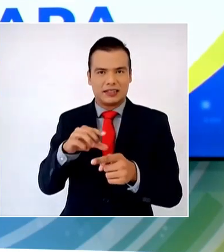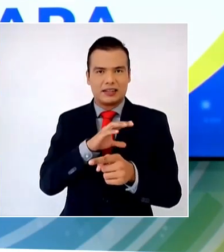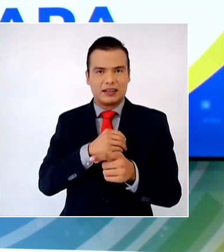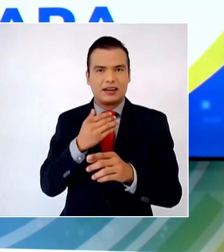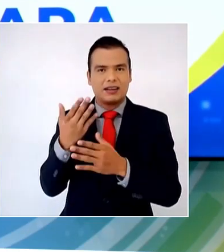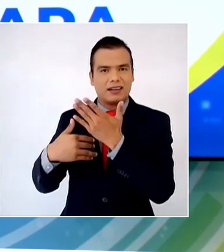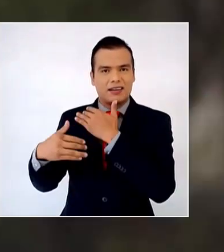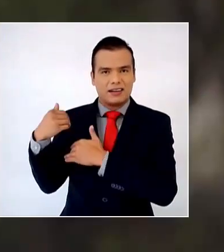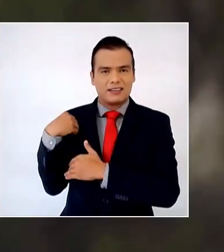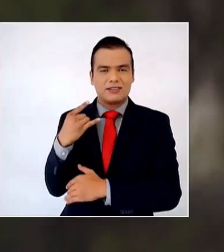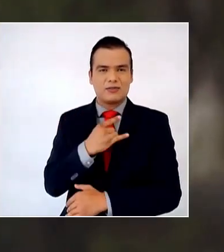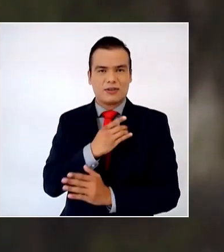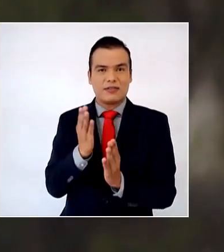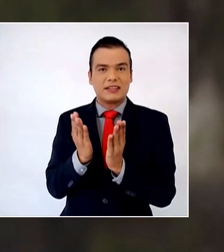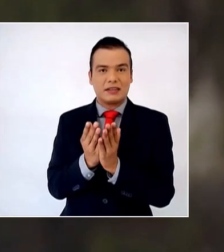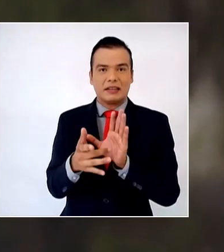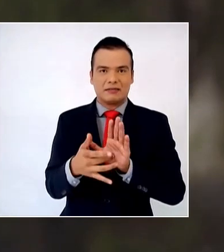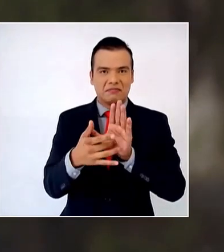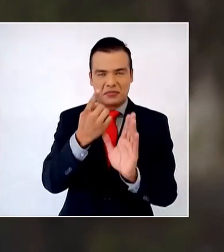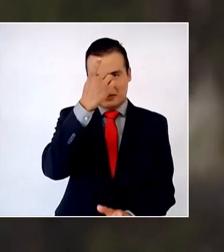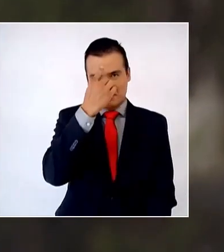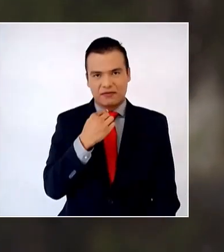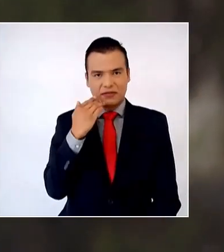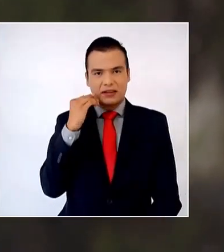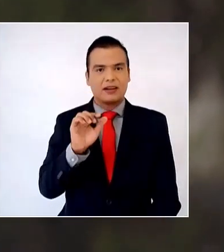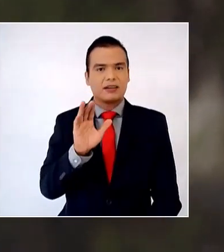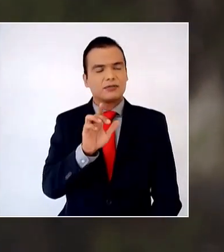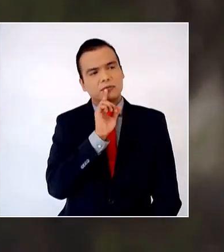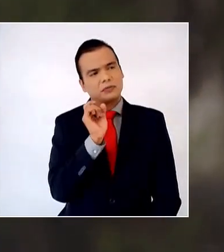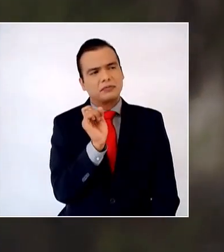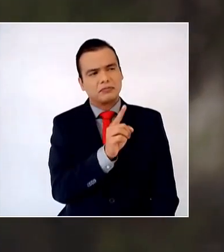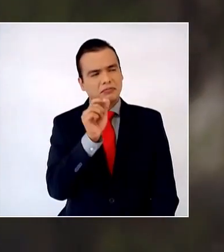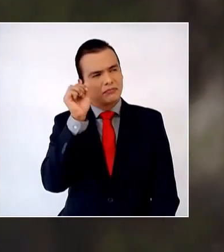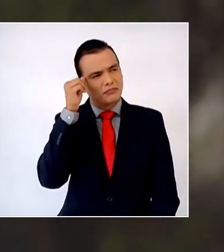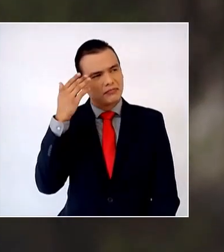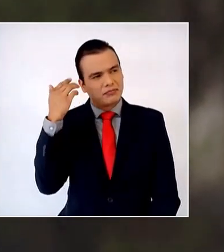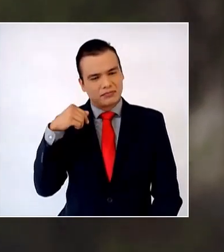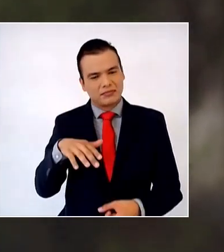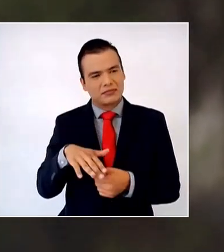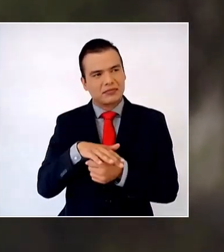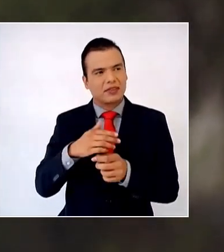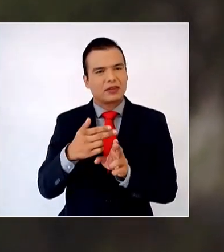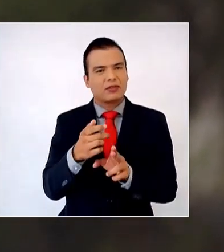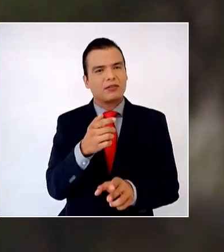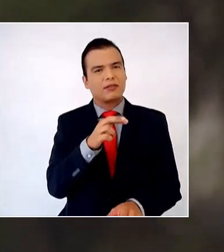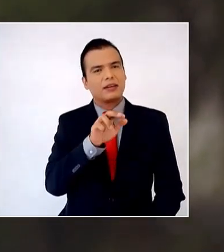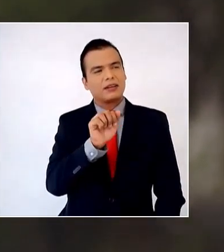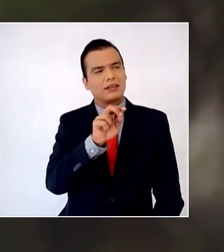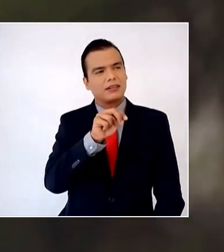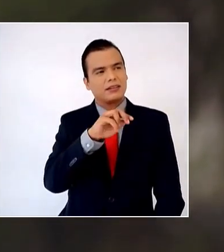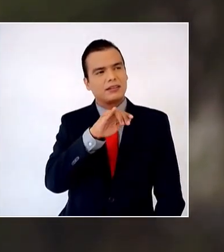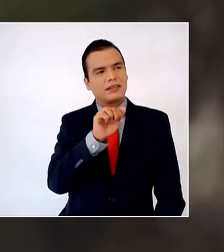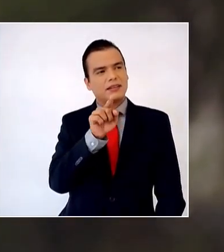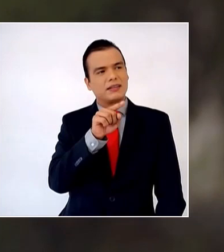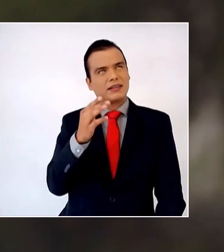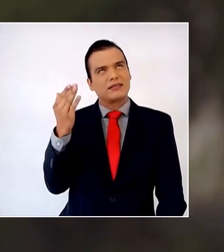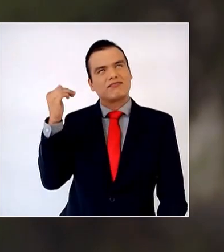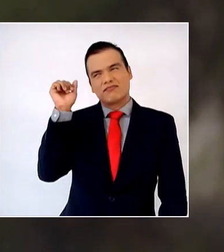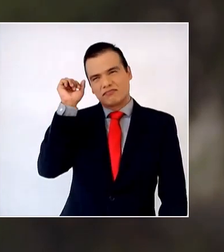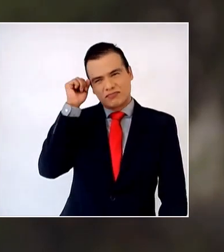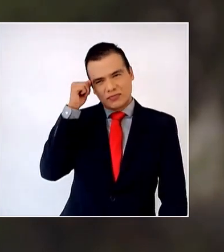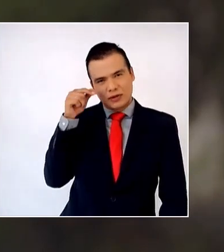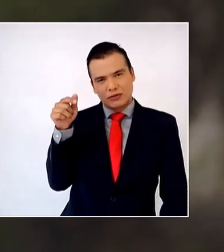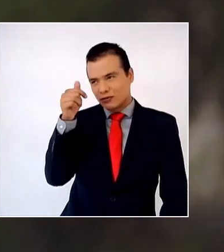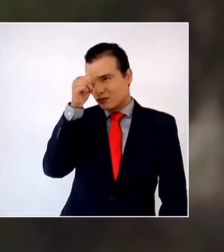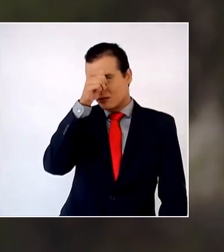universitarios. Bueno, ¿qué recuerdo aquí en el barrio Las Granjas? Me acuerdo de un domingo por la tarde o a la hora del almuerzo que llegué con